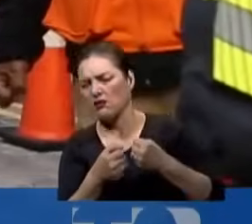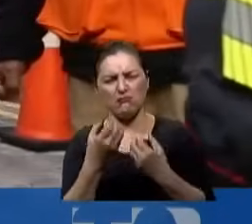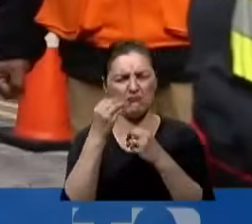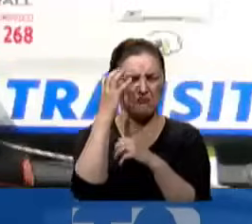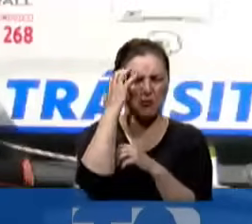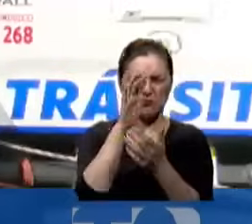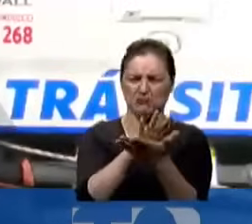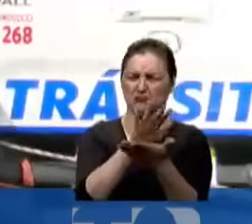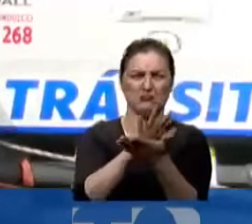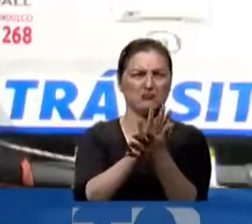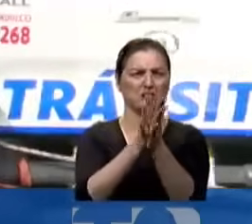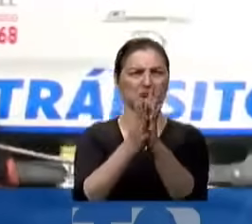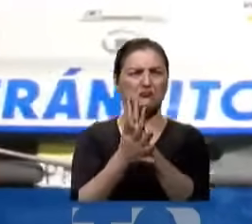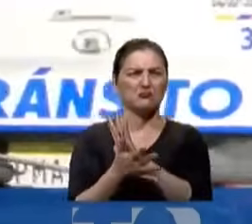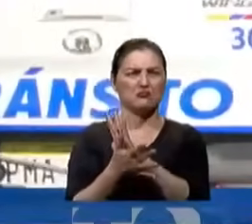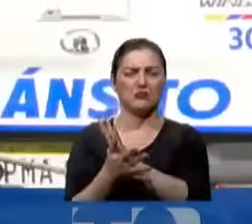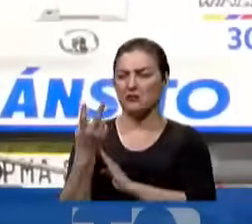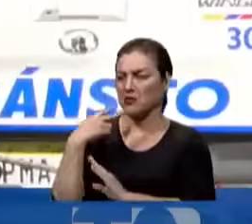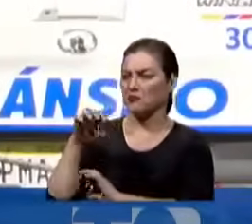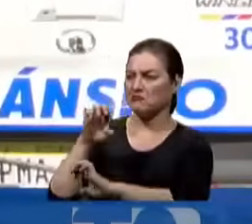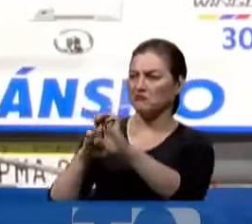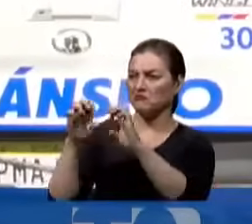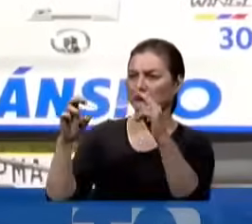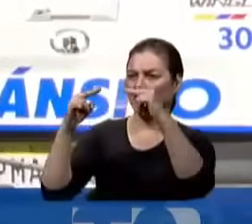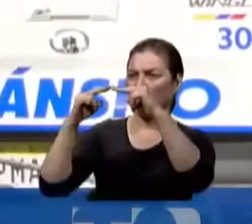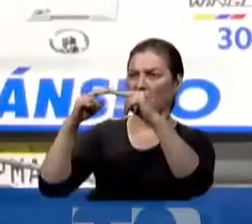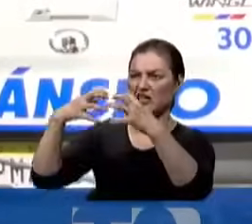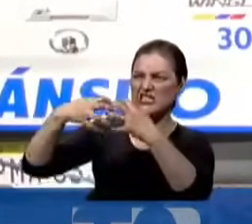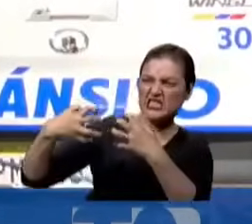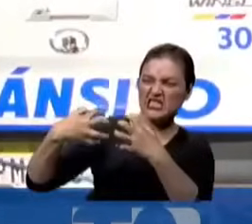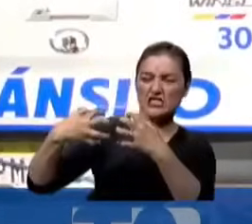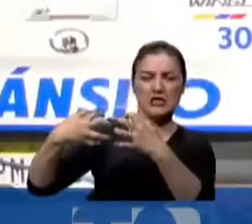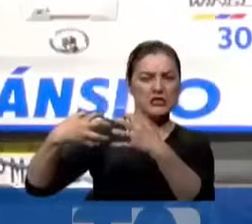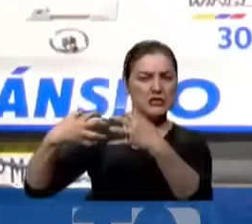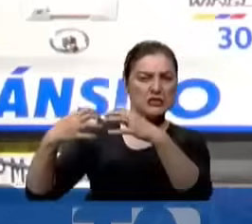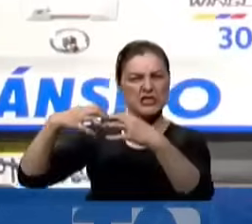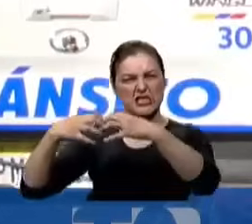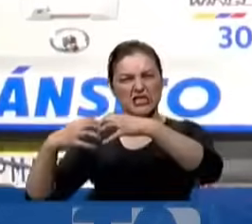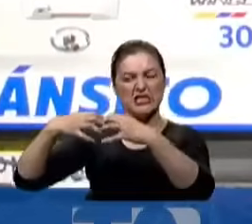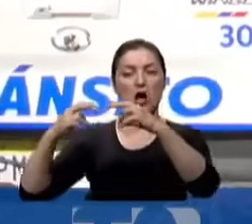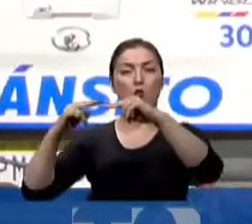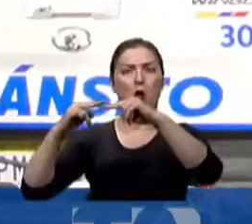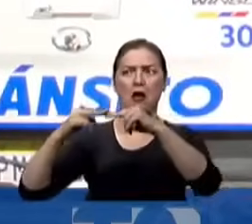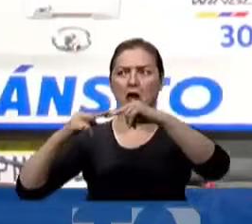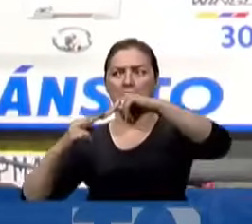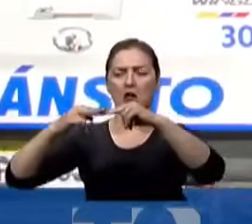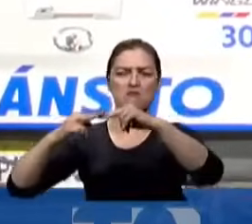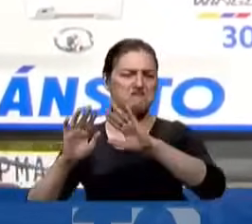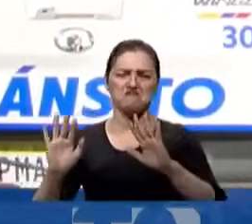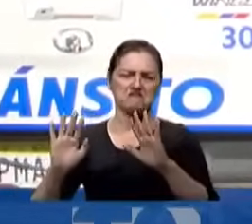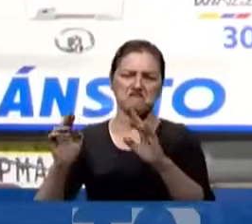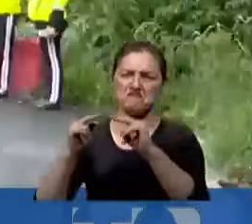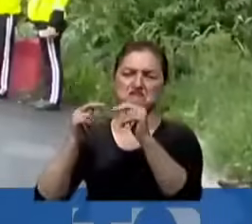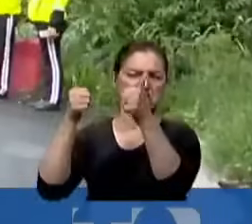qué preocuparse. No se logra identificar microfisuras, fisuras ni grietas en el puente, es decir, la condición estructural del puente